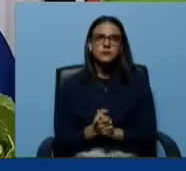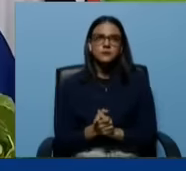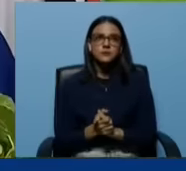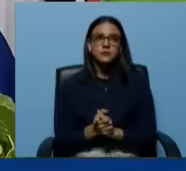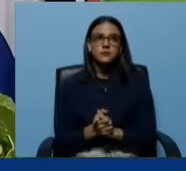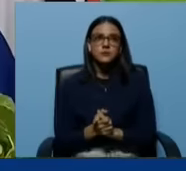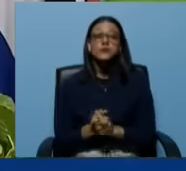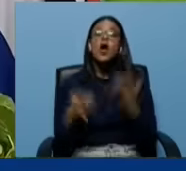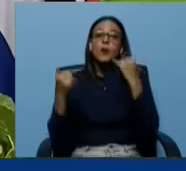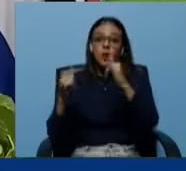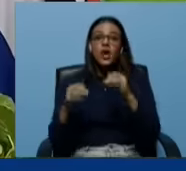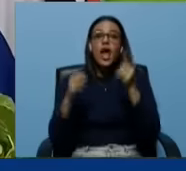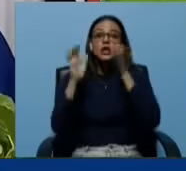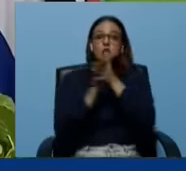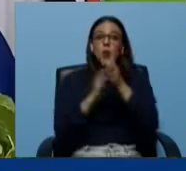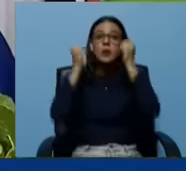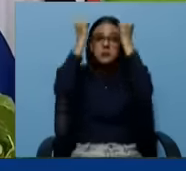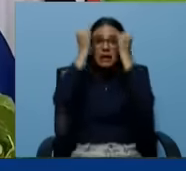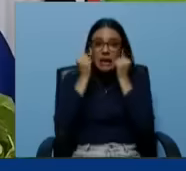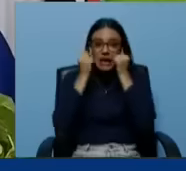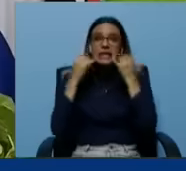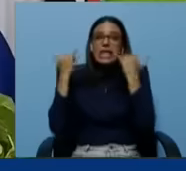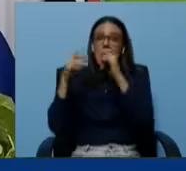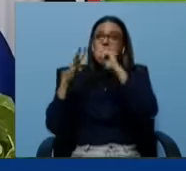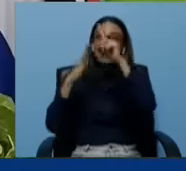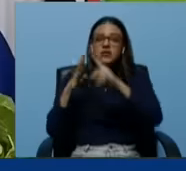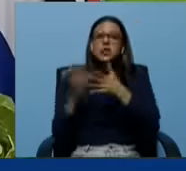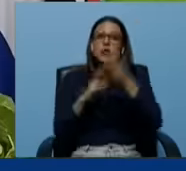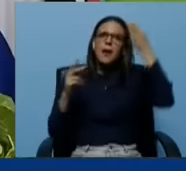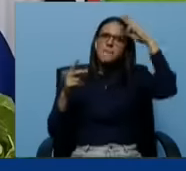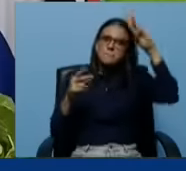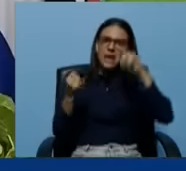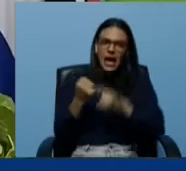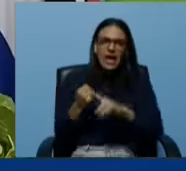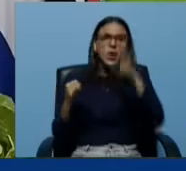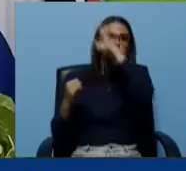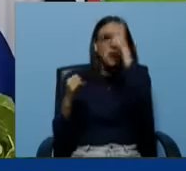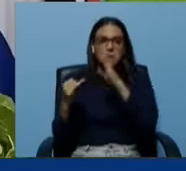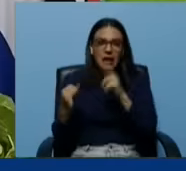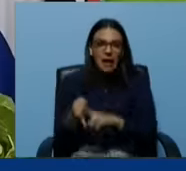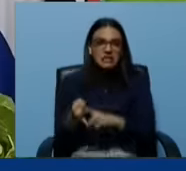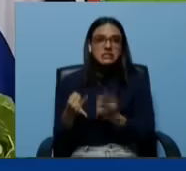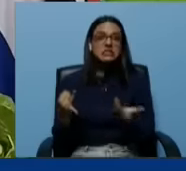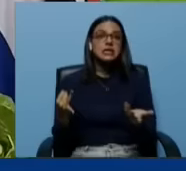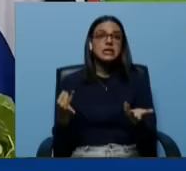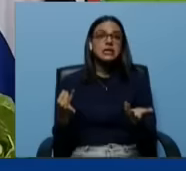porque habían guerrillas en Guatemala, en México, en Brasil,